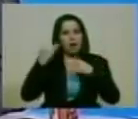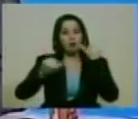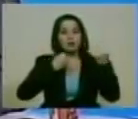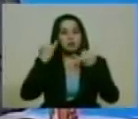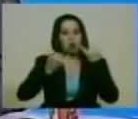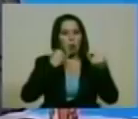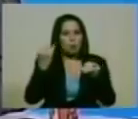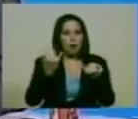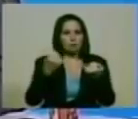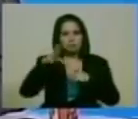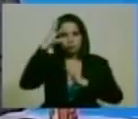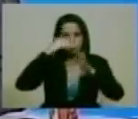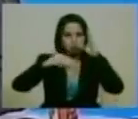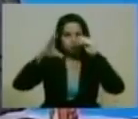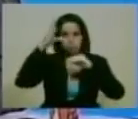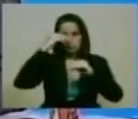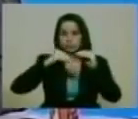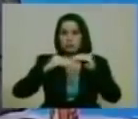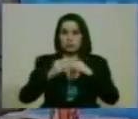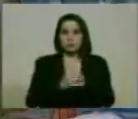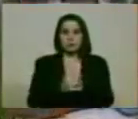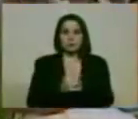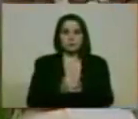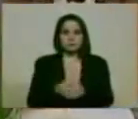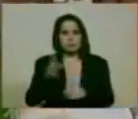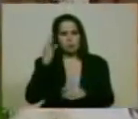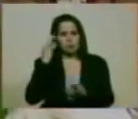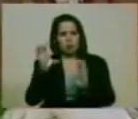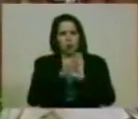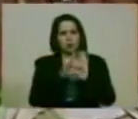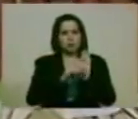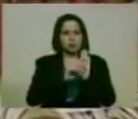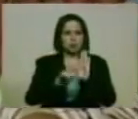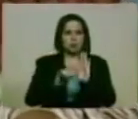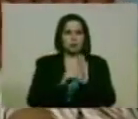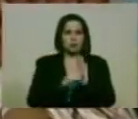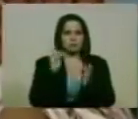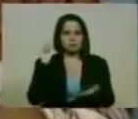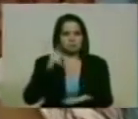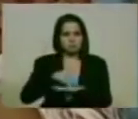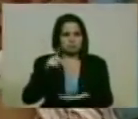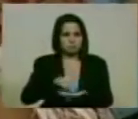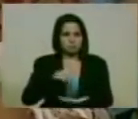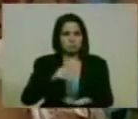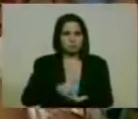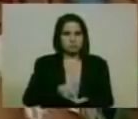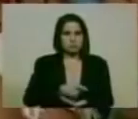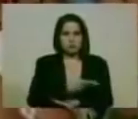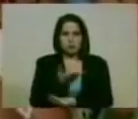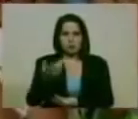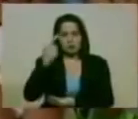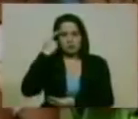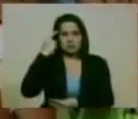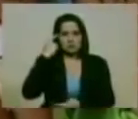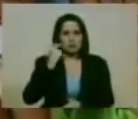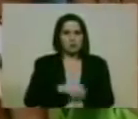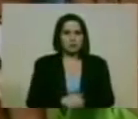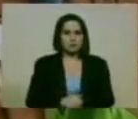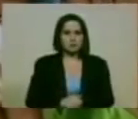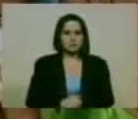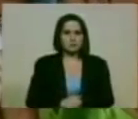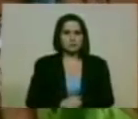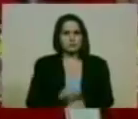compañera constituyente, Noelí Pocaterra, Zoila Milagro, Freddy Panapera, Smeidi